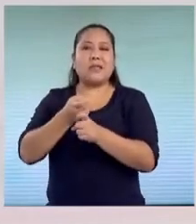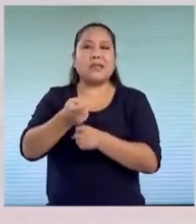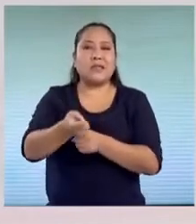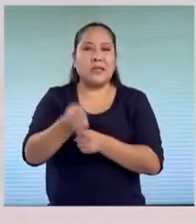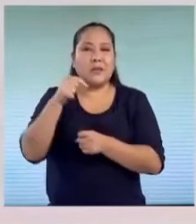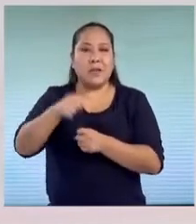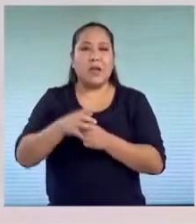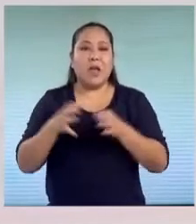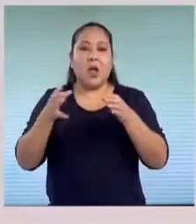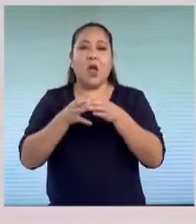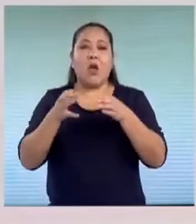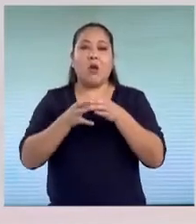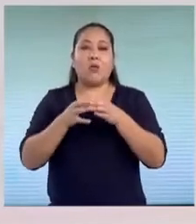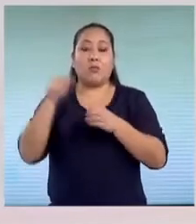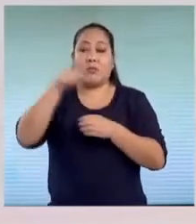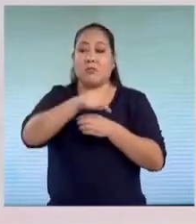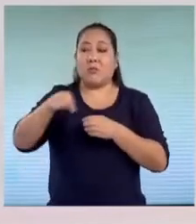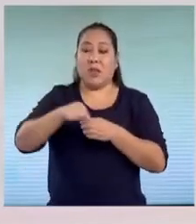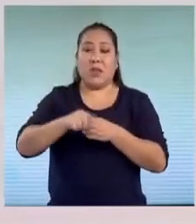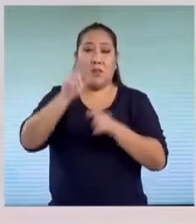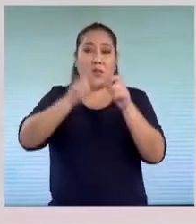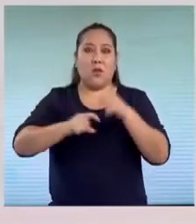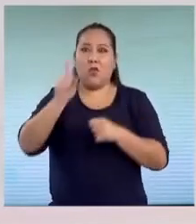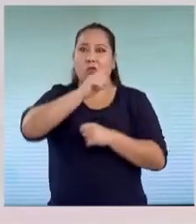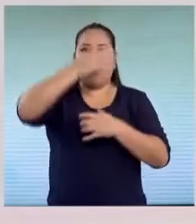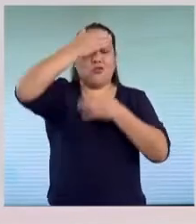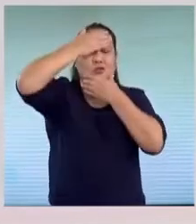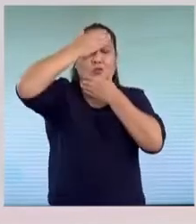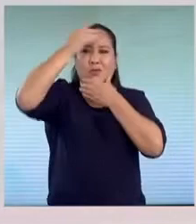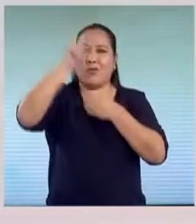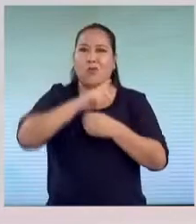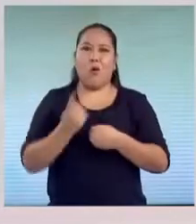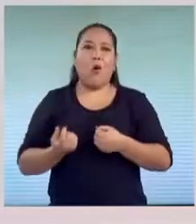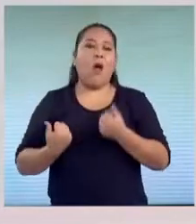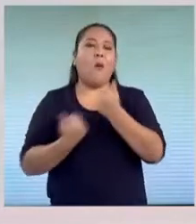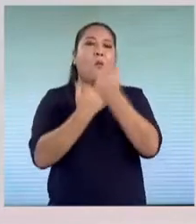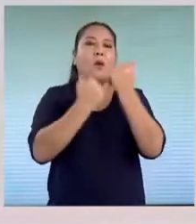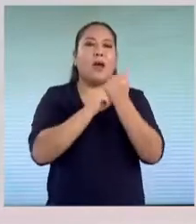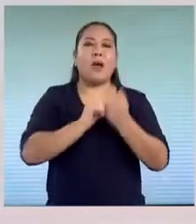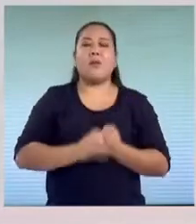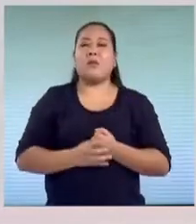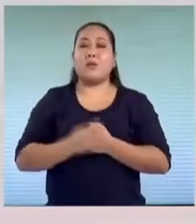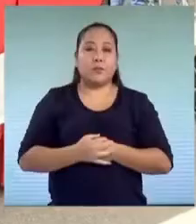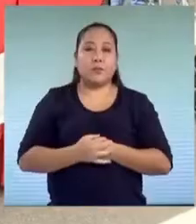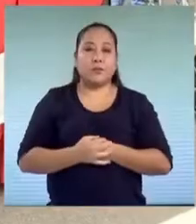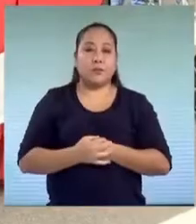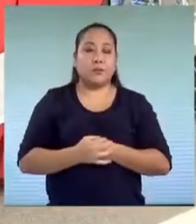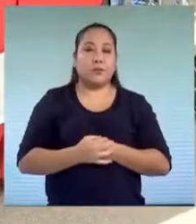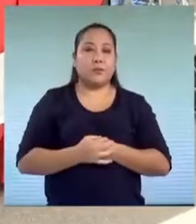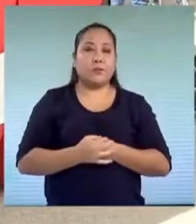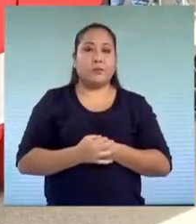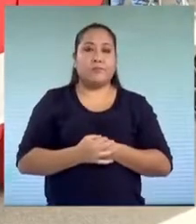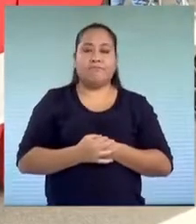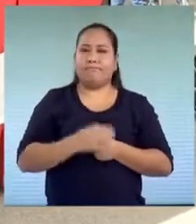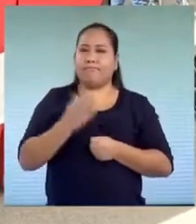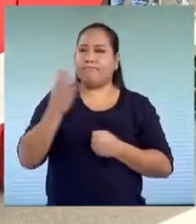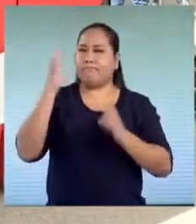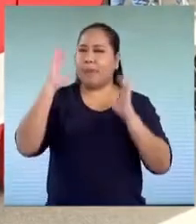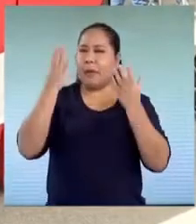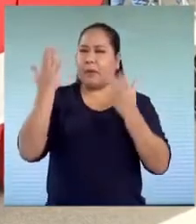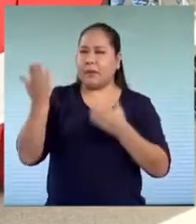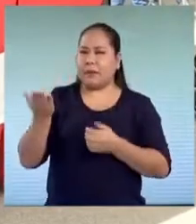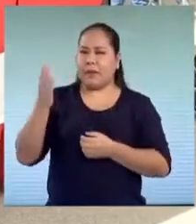los ronderos no somos terroristas, no somos chavistas, no somos comunistas. Parece que el señor